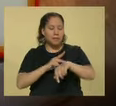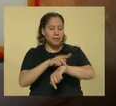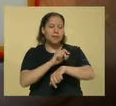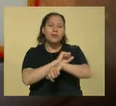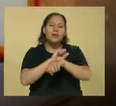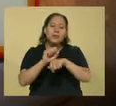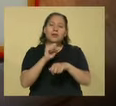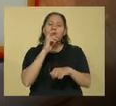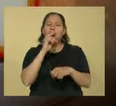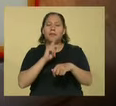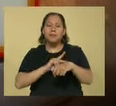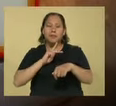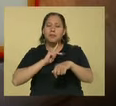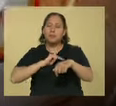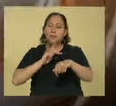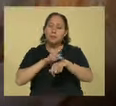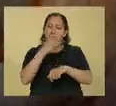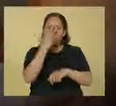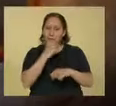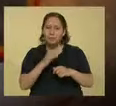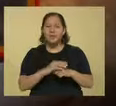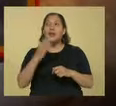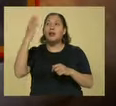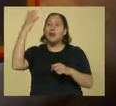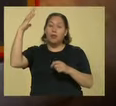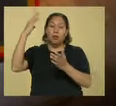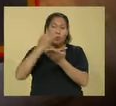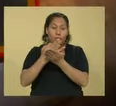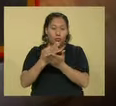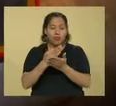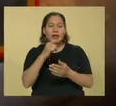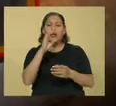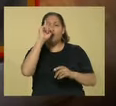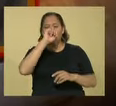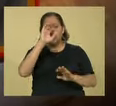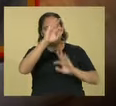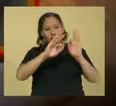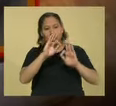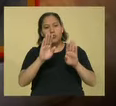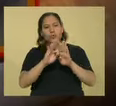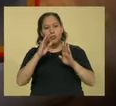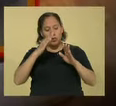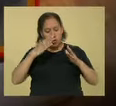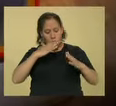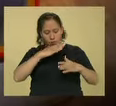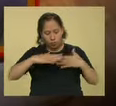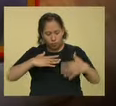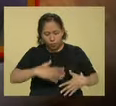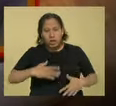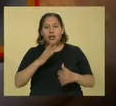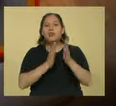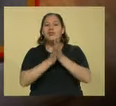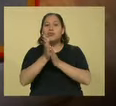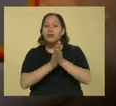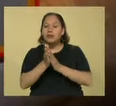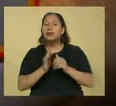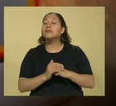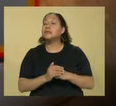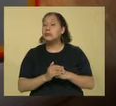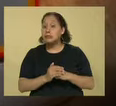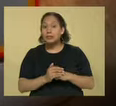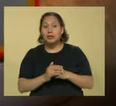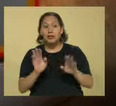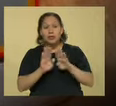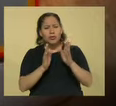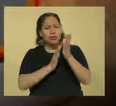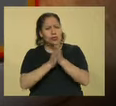que se mejore? Después de ese bronceado, les recomendamos un tratamiento que es una envoltura de chocolate. La envoltura del chocolate.